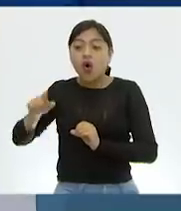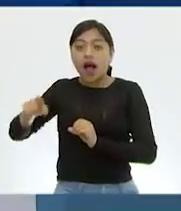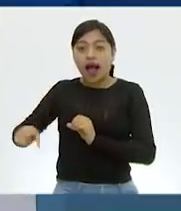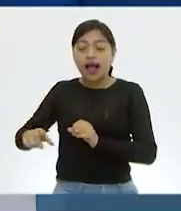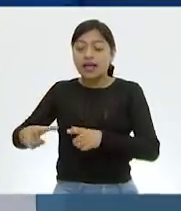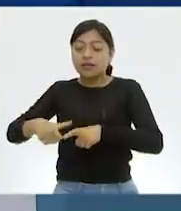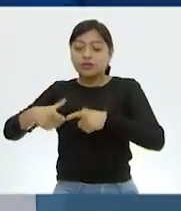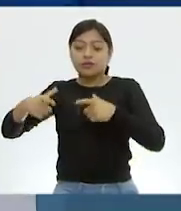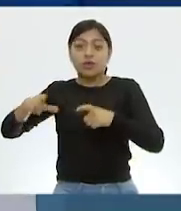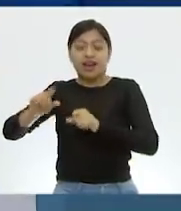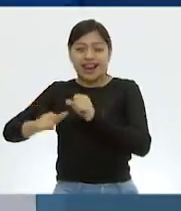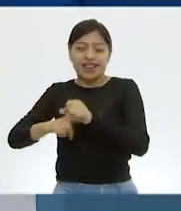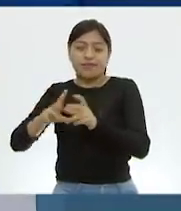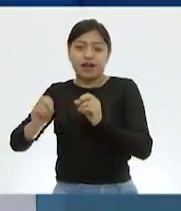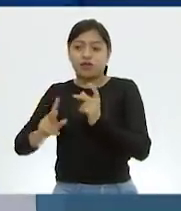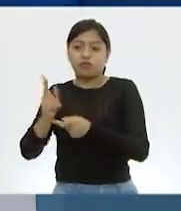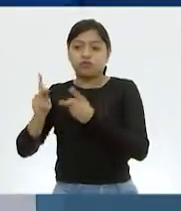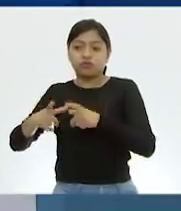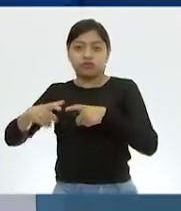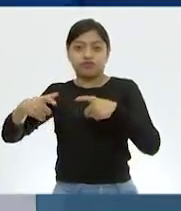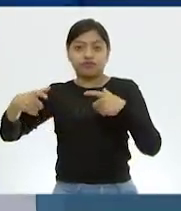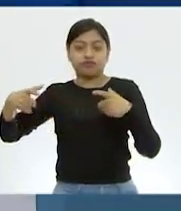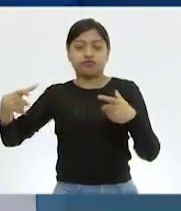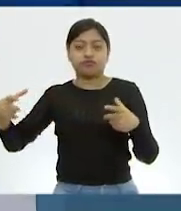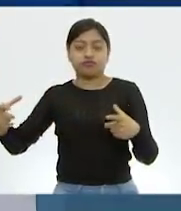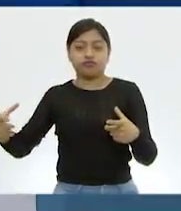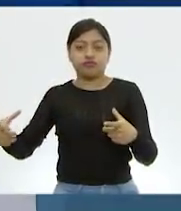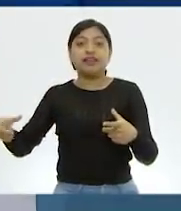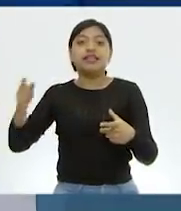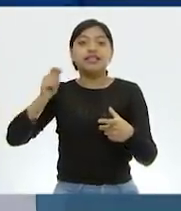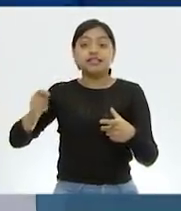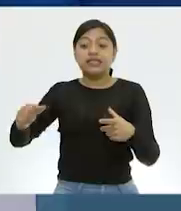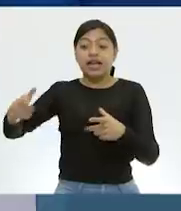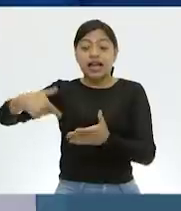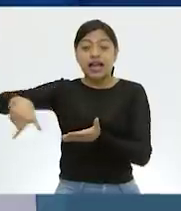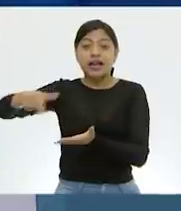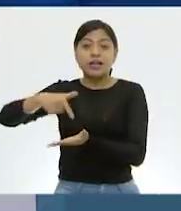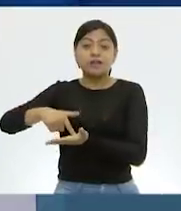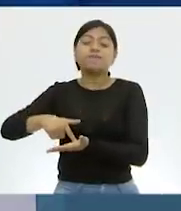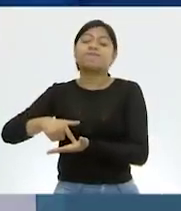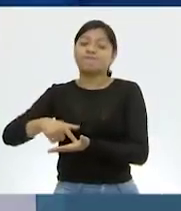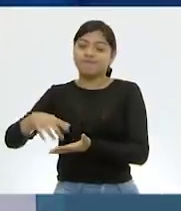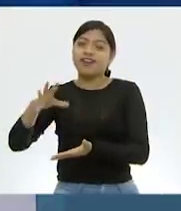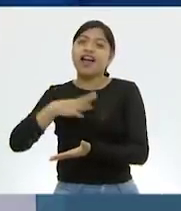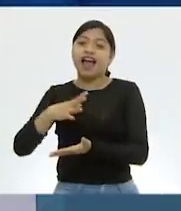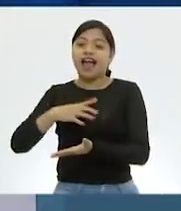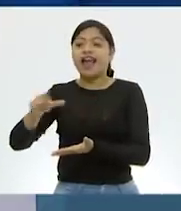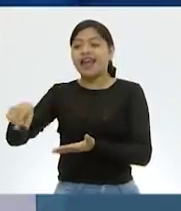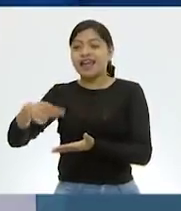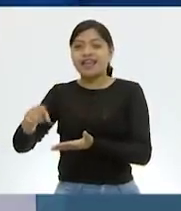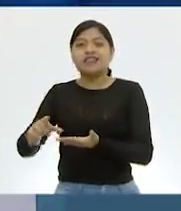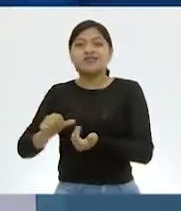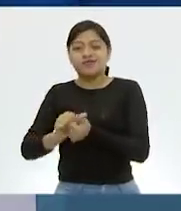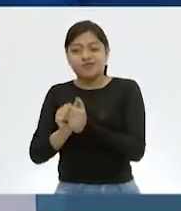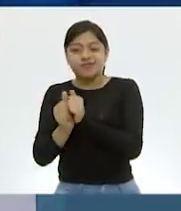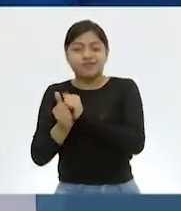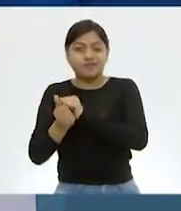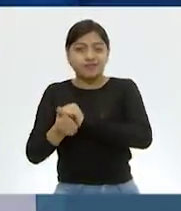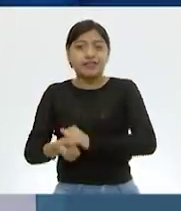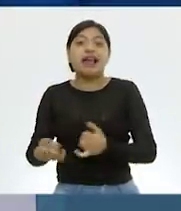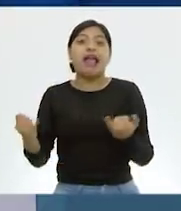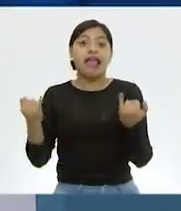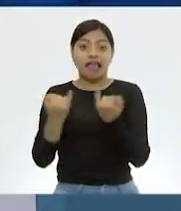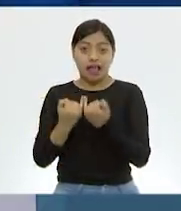especie, lo que hace que el espacio donde estos seres interactúan sufran grandes cambios que pueden incluso